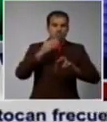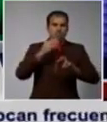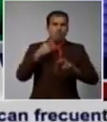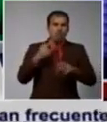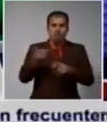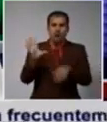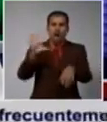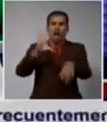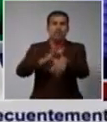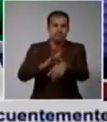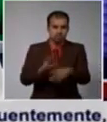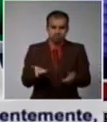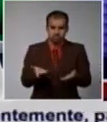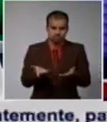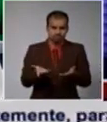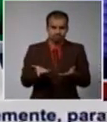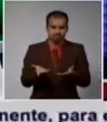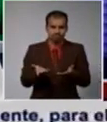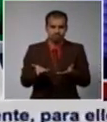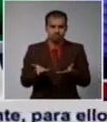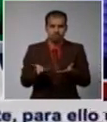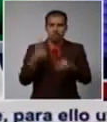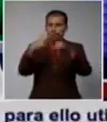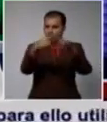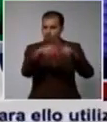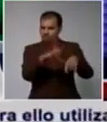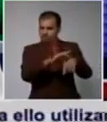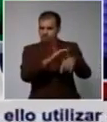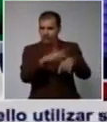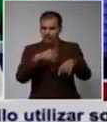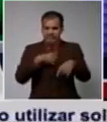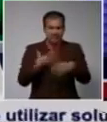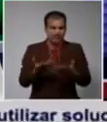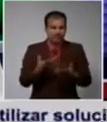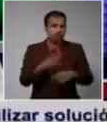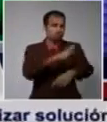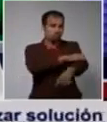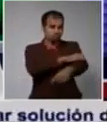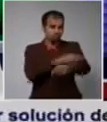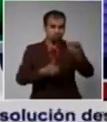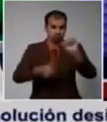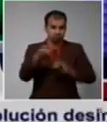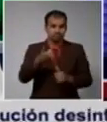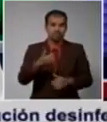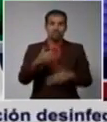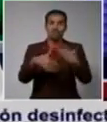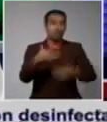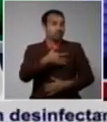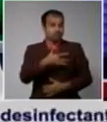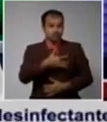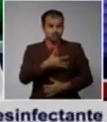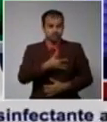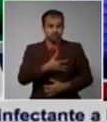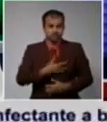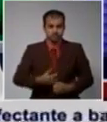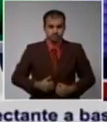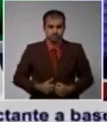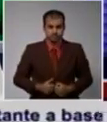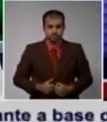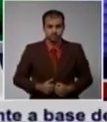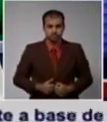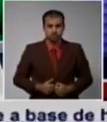con antecedentes de hipertensión arterial, cardiopatía isquémica, que también por la